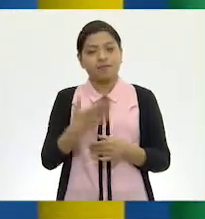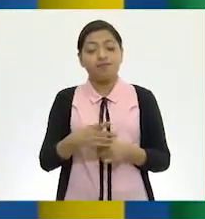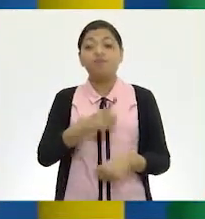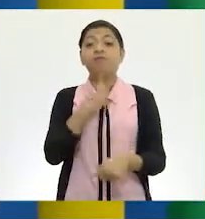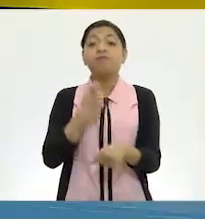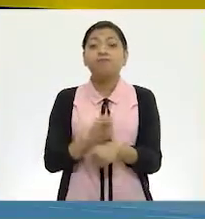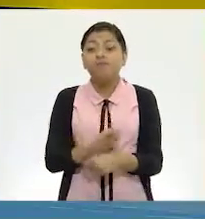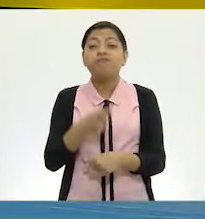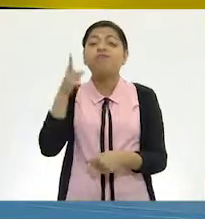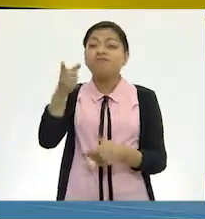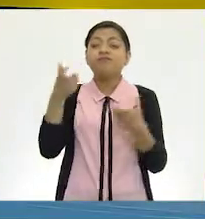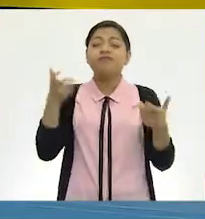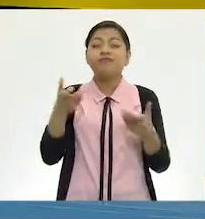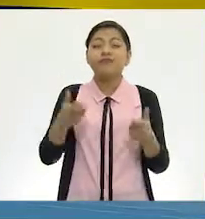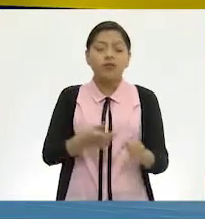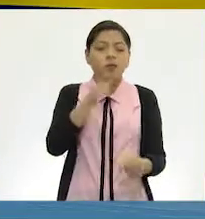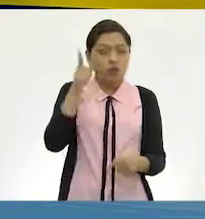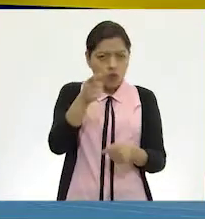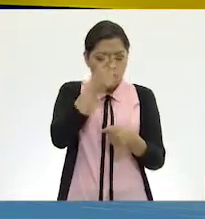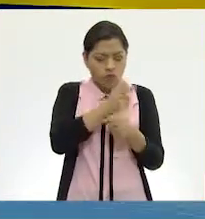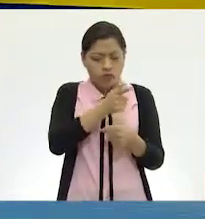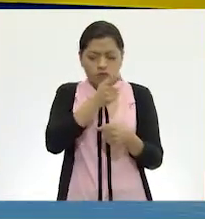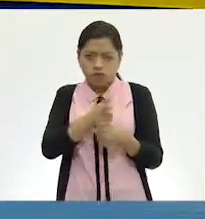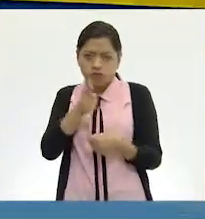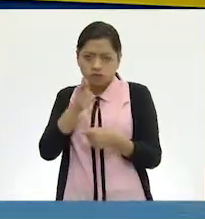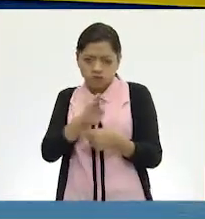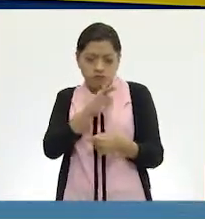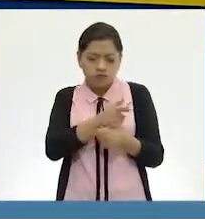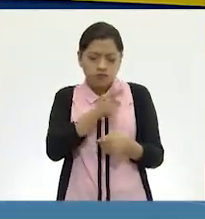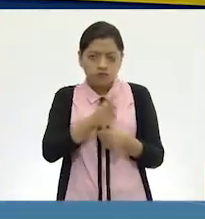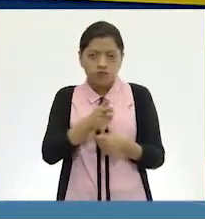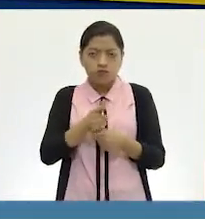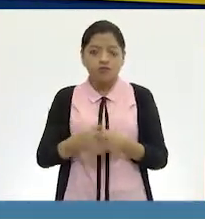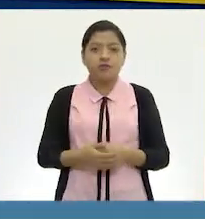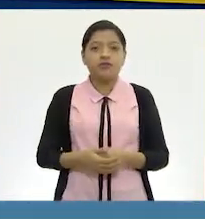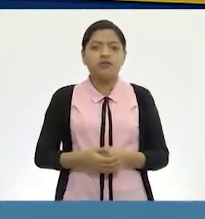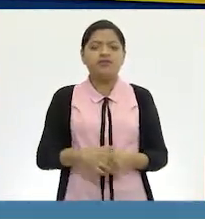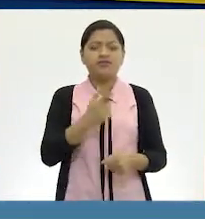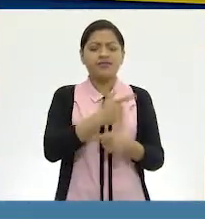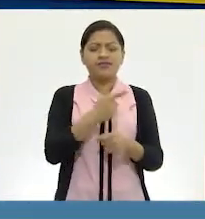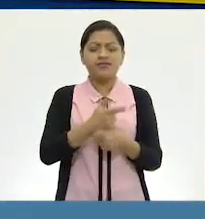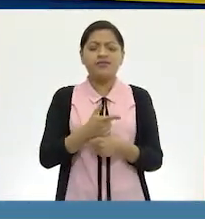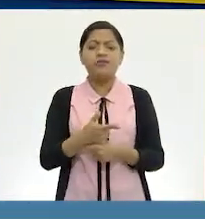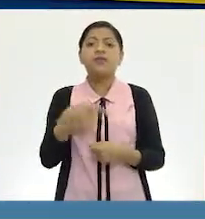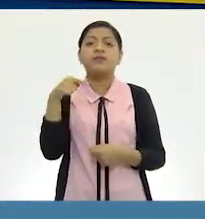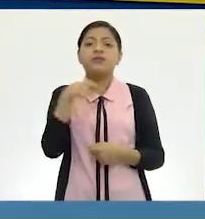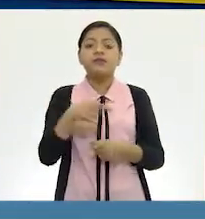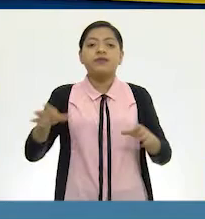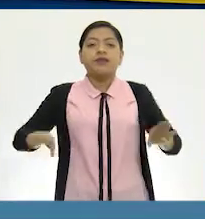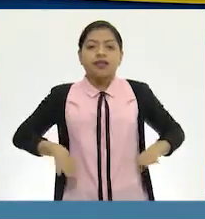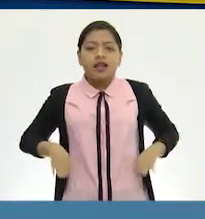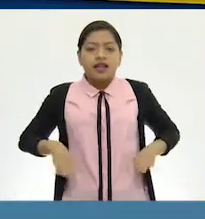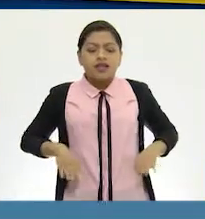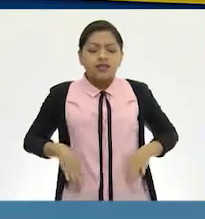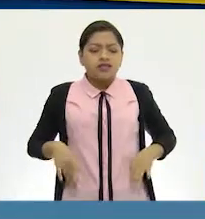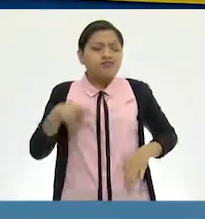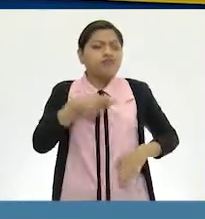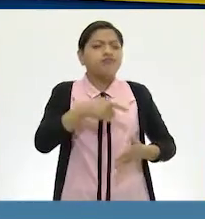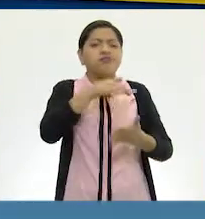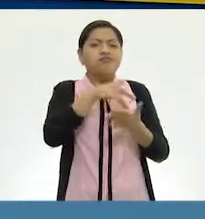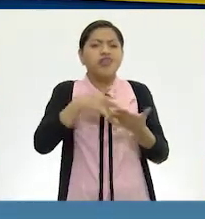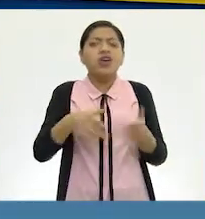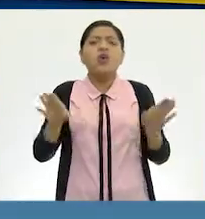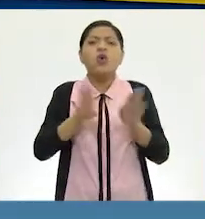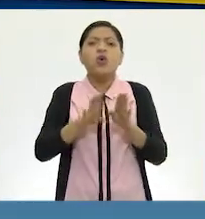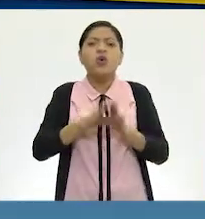tenemos que hacer es encontrar, pues, las características del texto. A ver a